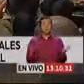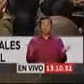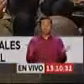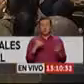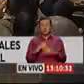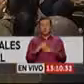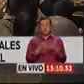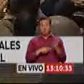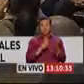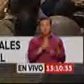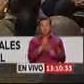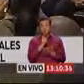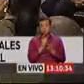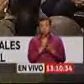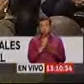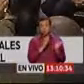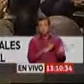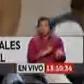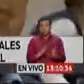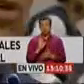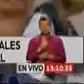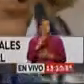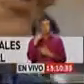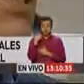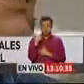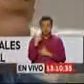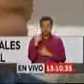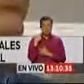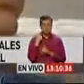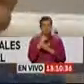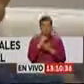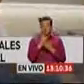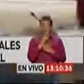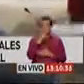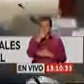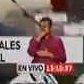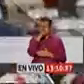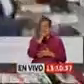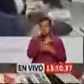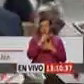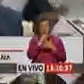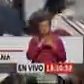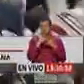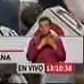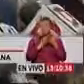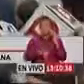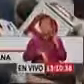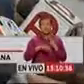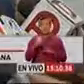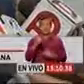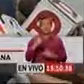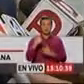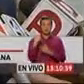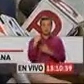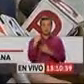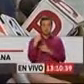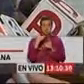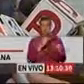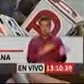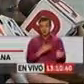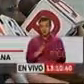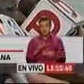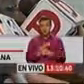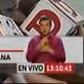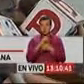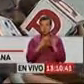presuntas presiones sobre el ejercicio de su cargo. Y bueno, presiones siempre existen de todo tipo, especialmente en cargos de esa envergadura, pero